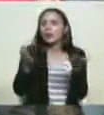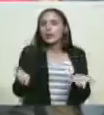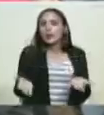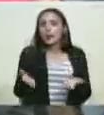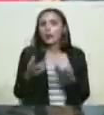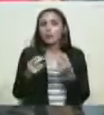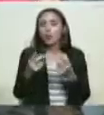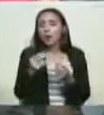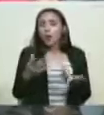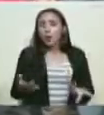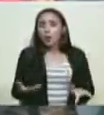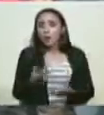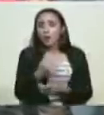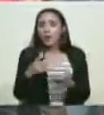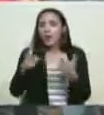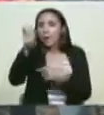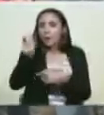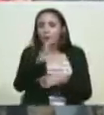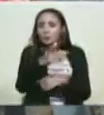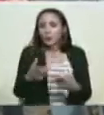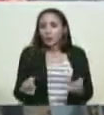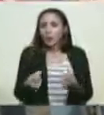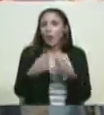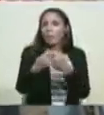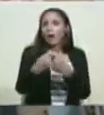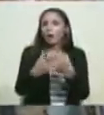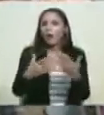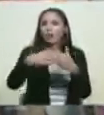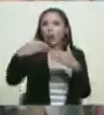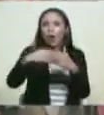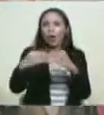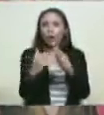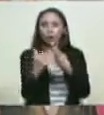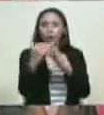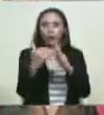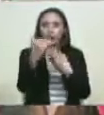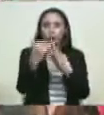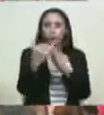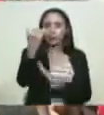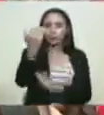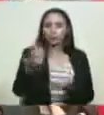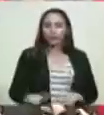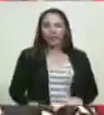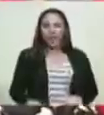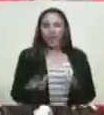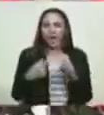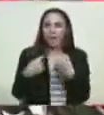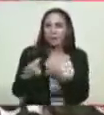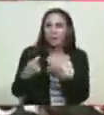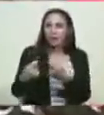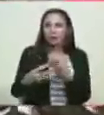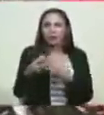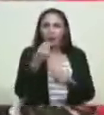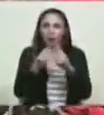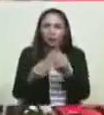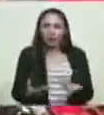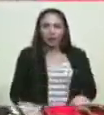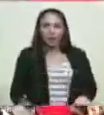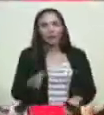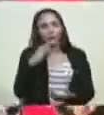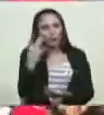los falsos y criminales precios del dólar para subirle los precios de los productos a ustedes. Esa es la